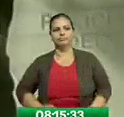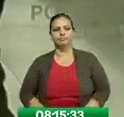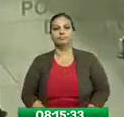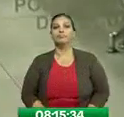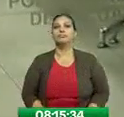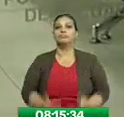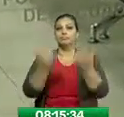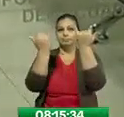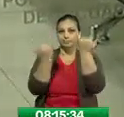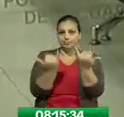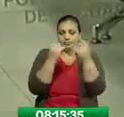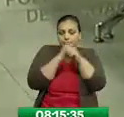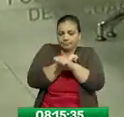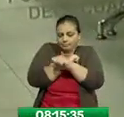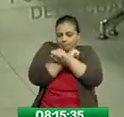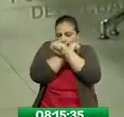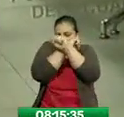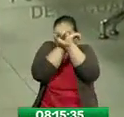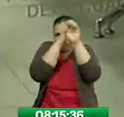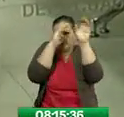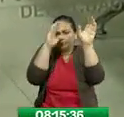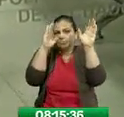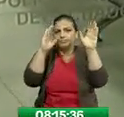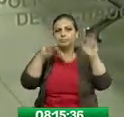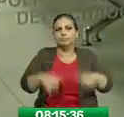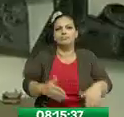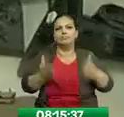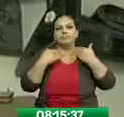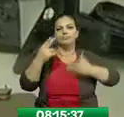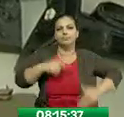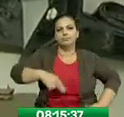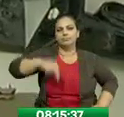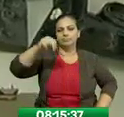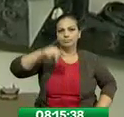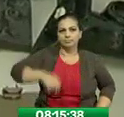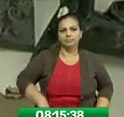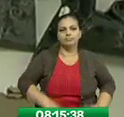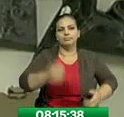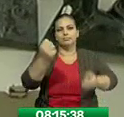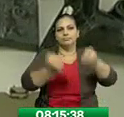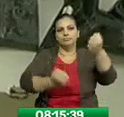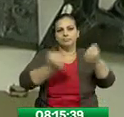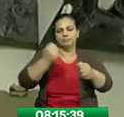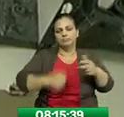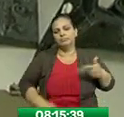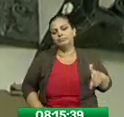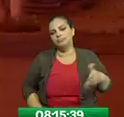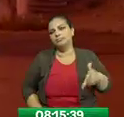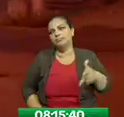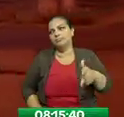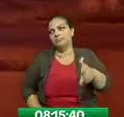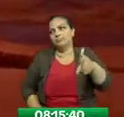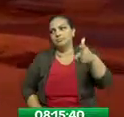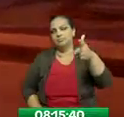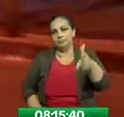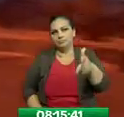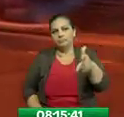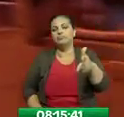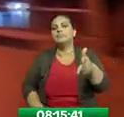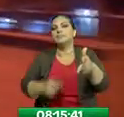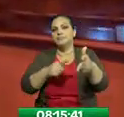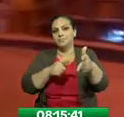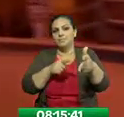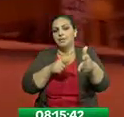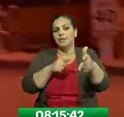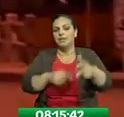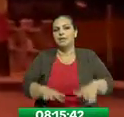Según la policía, los detenidos se encontraban comercializando las partes de un auto robado el pasado 6 de octubre